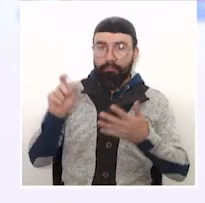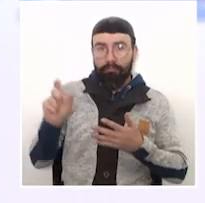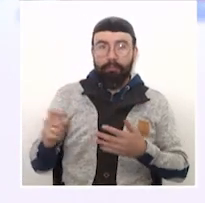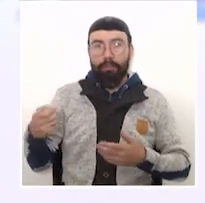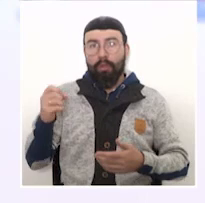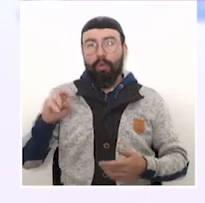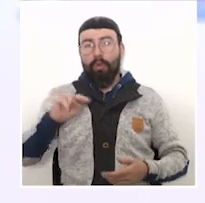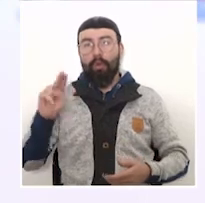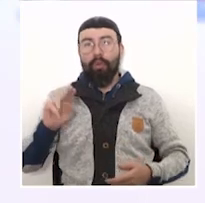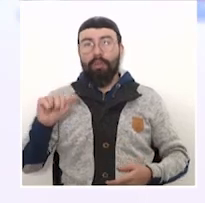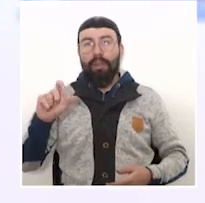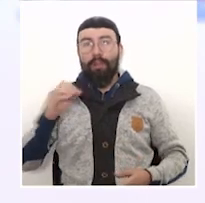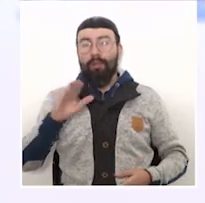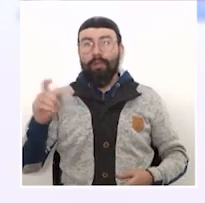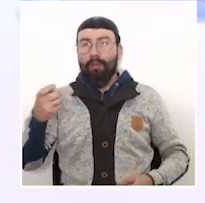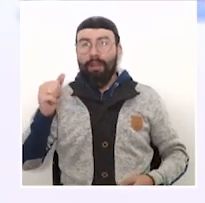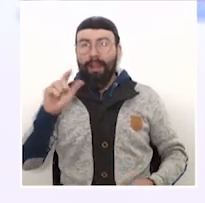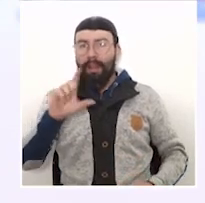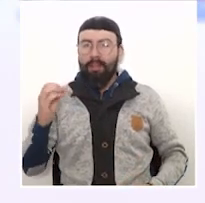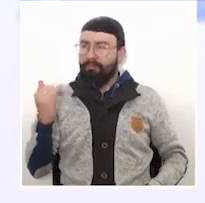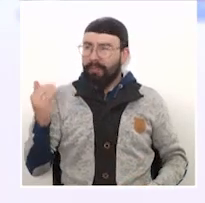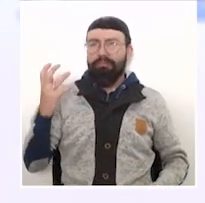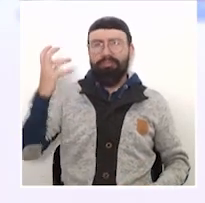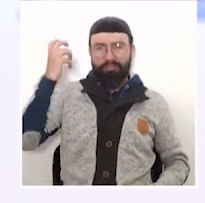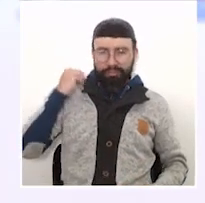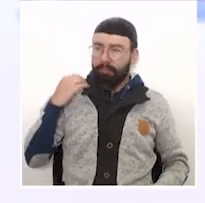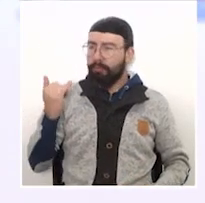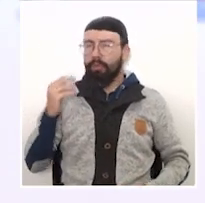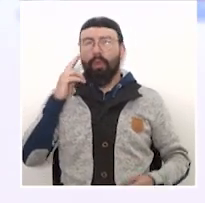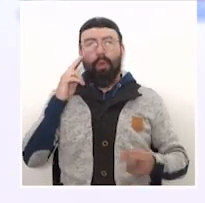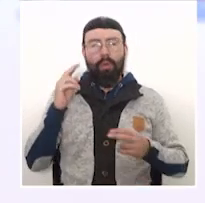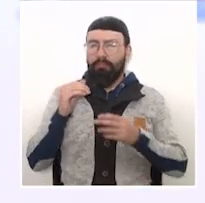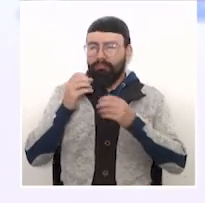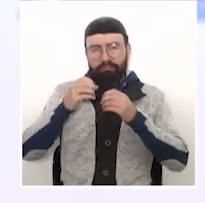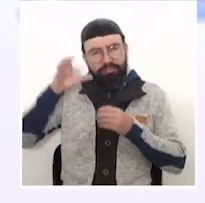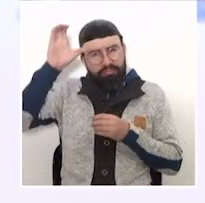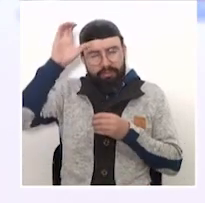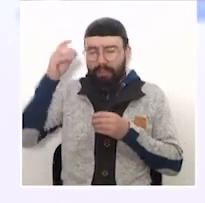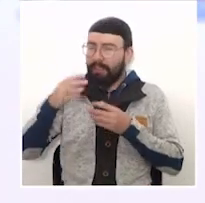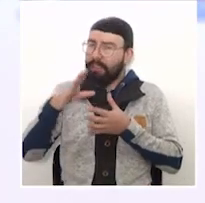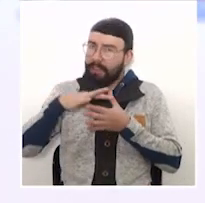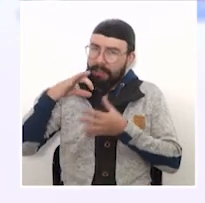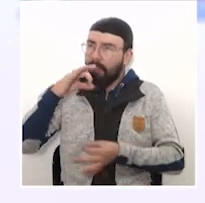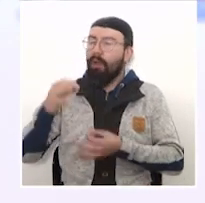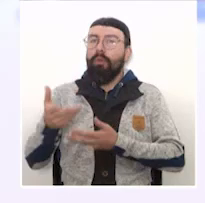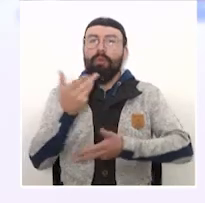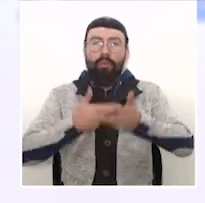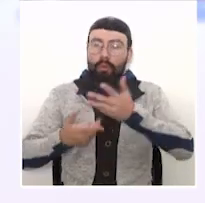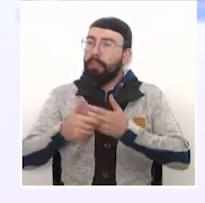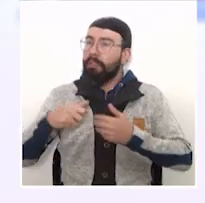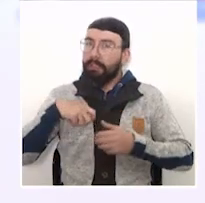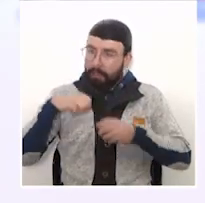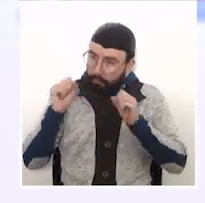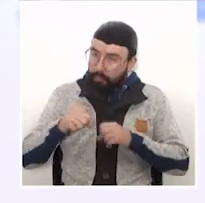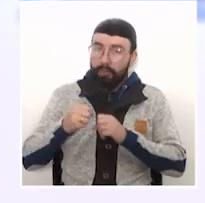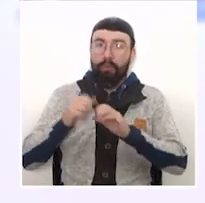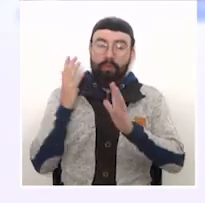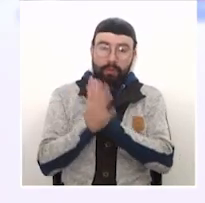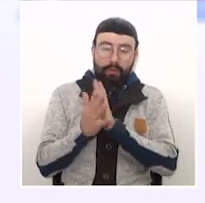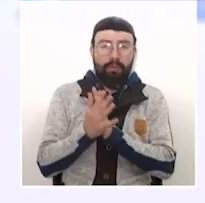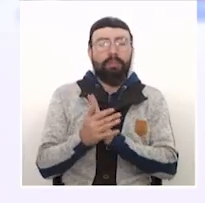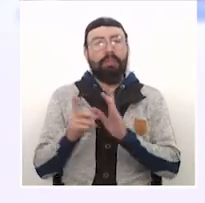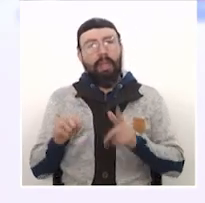durante muchos años a brindar un conocimiento espiritual para que todos podamos tener información y